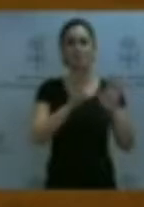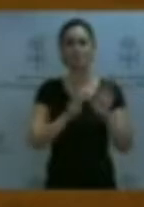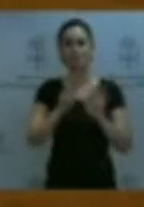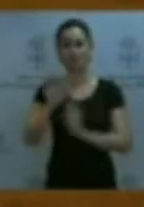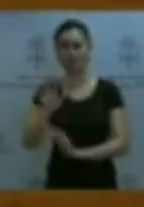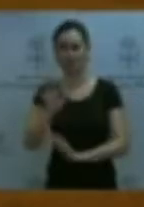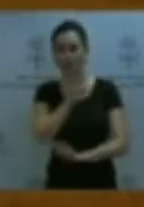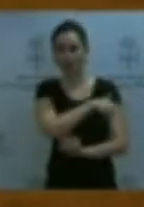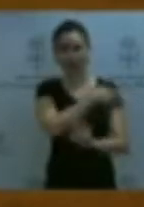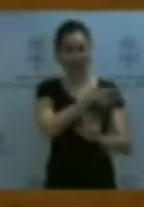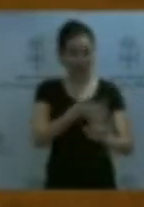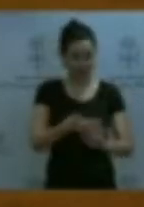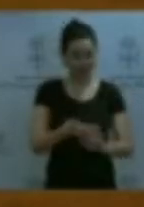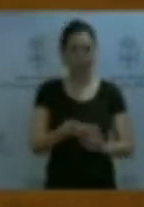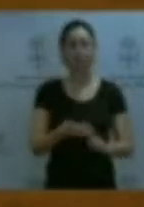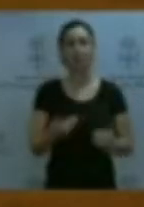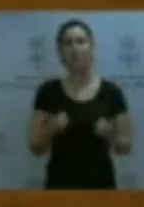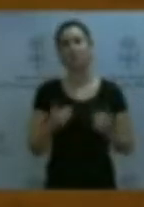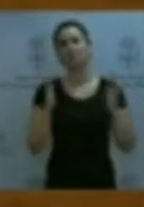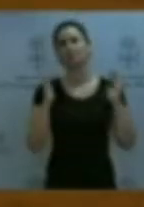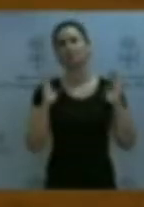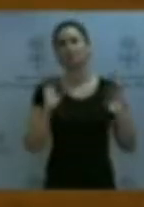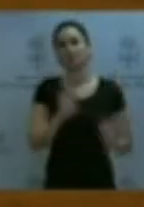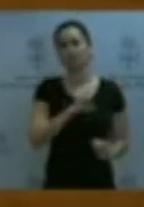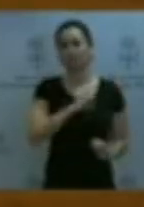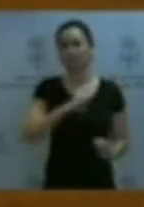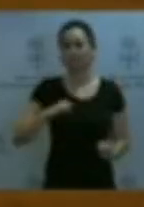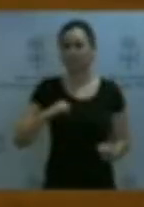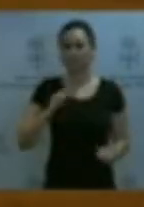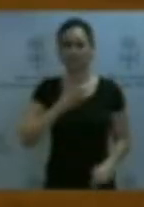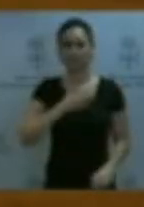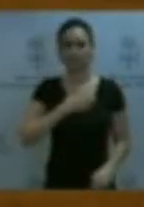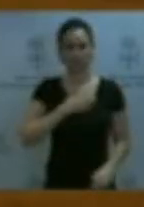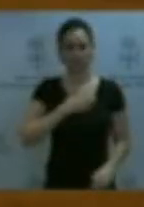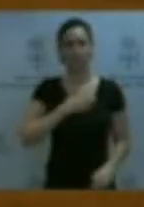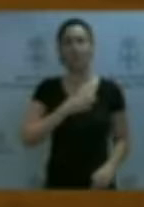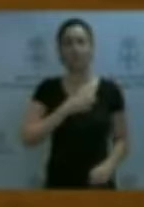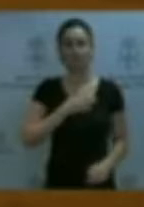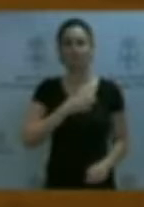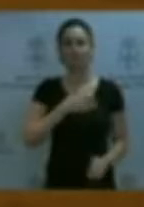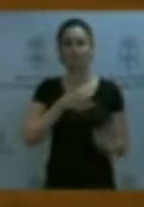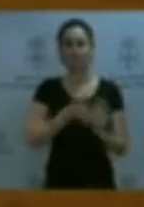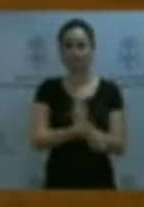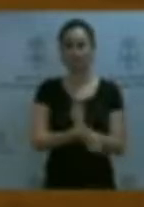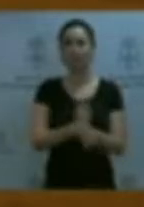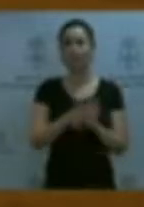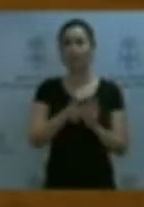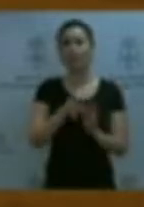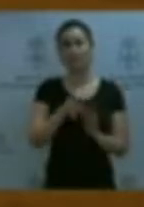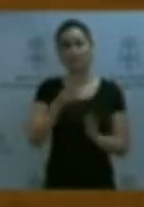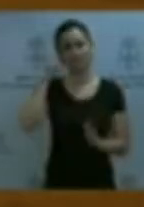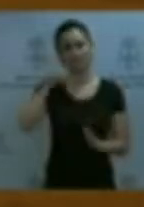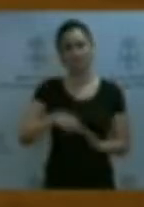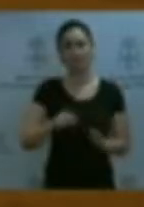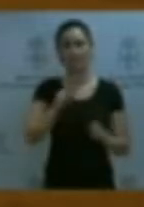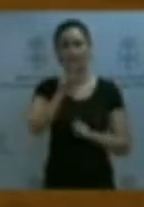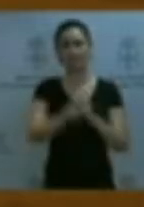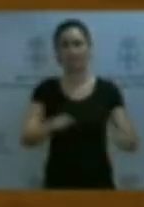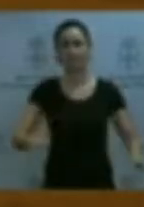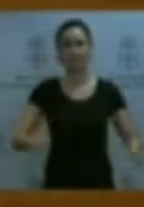nuestra comunidad autónoma, y es un dato, la demografía se ha convertido en uno de los